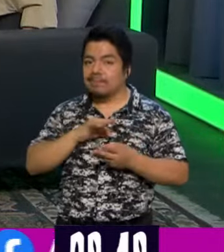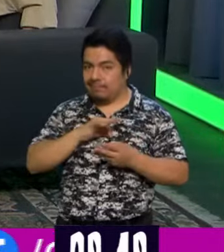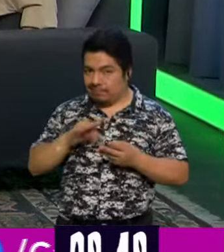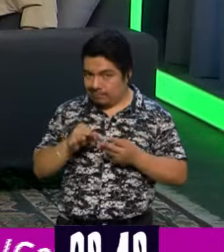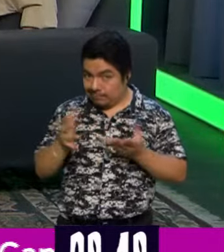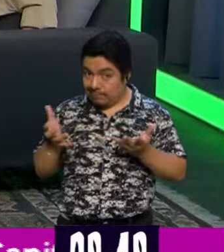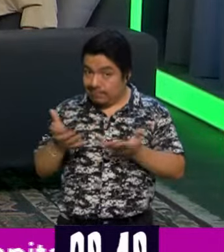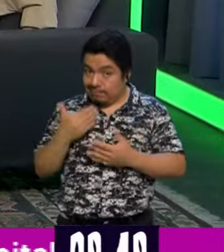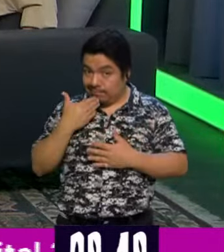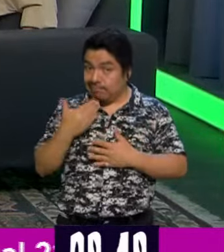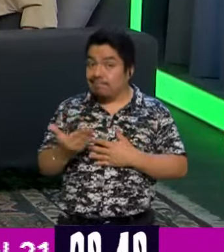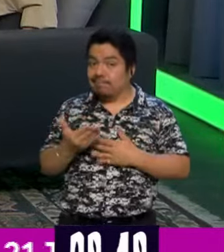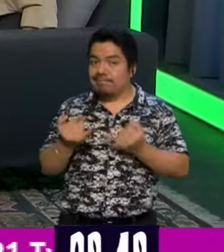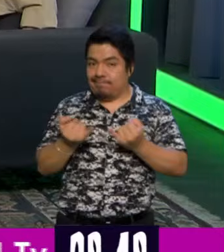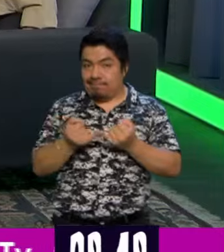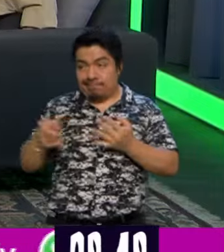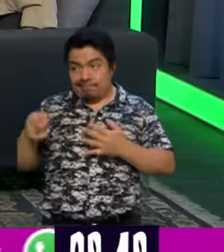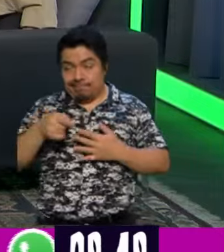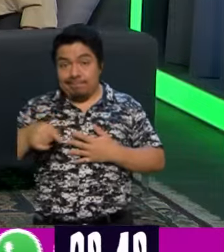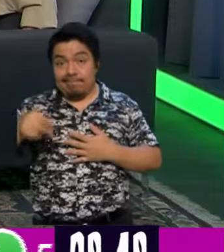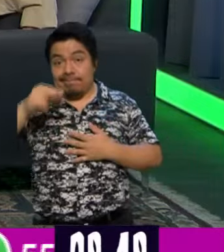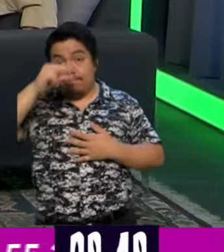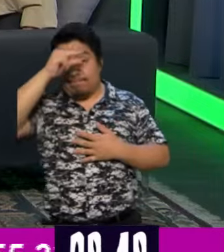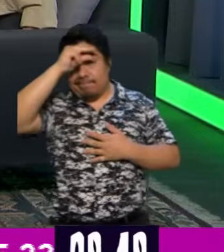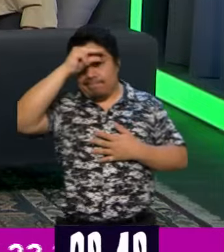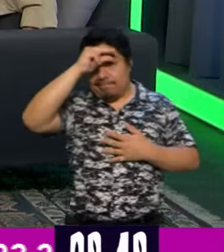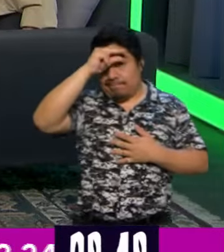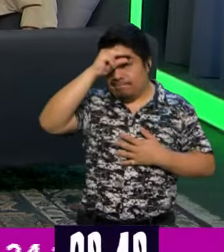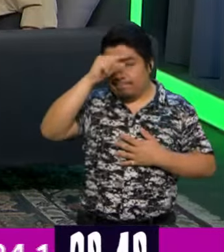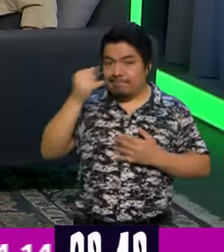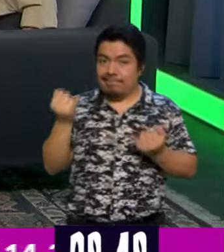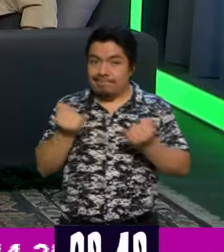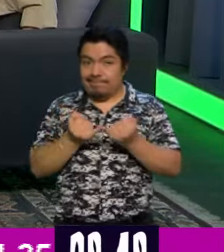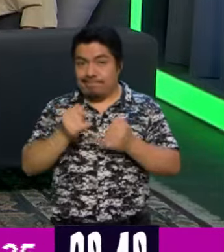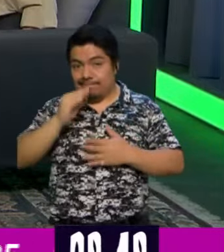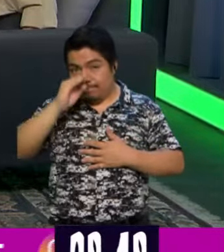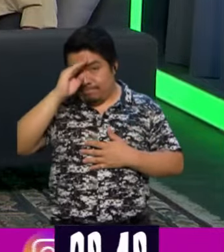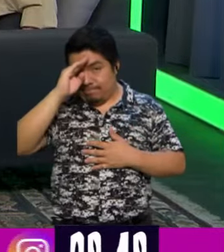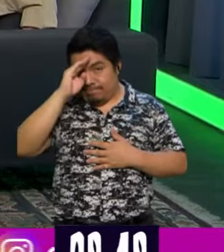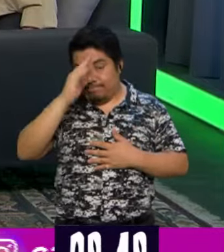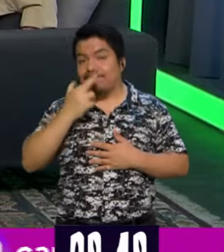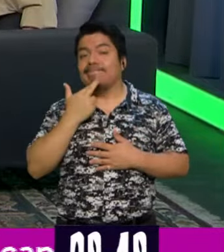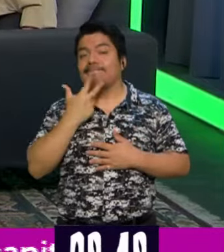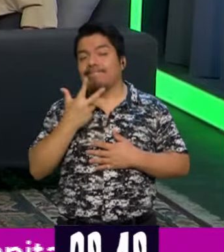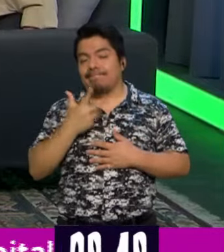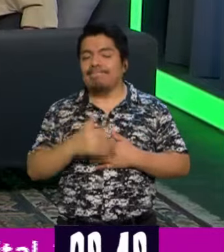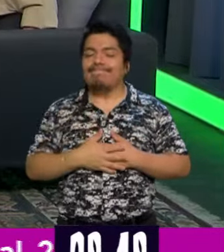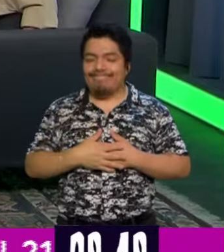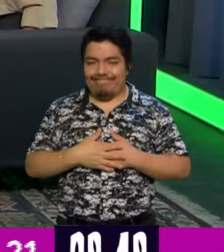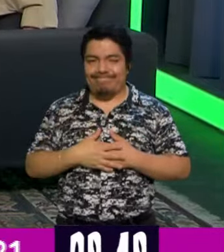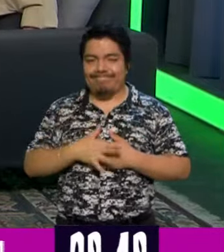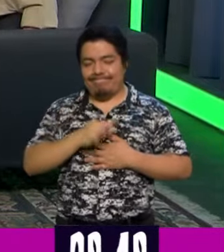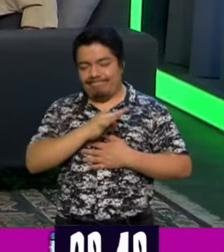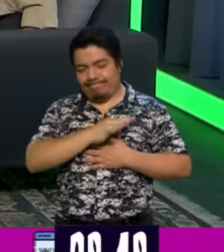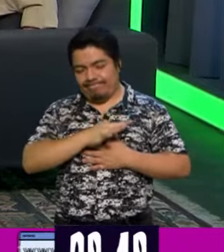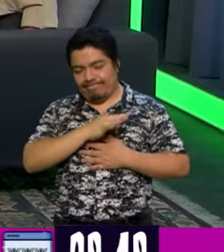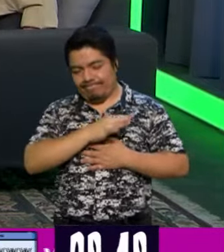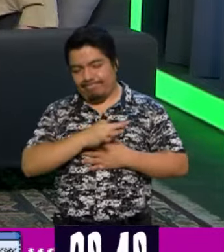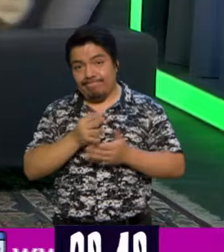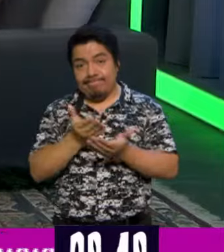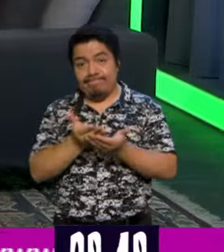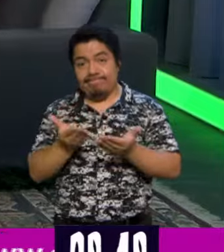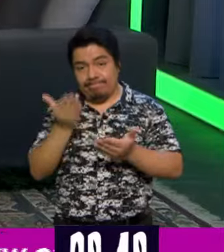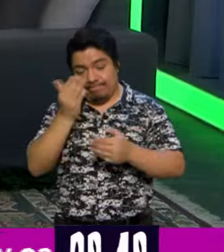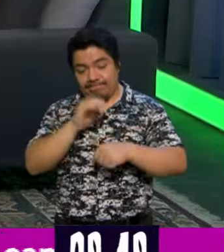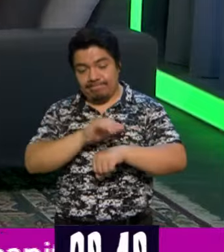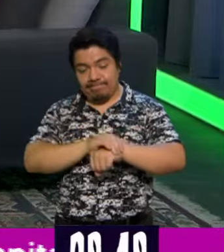de ser inteligente, de reflexionar. Para una felicitación muy fuerte para mi